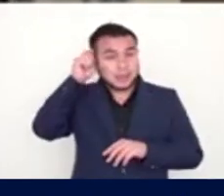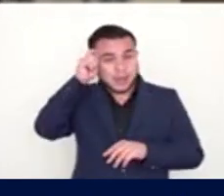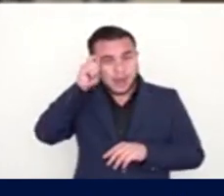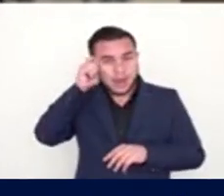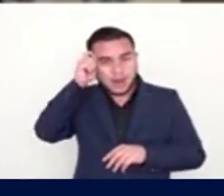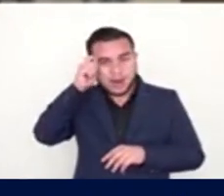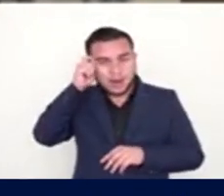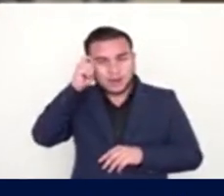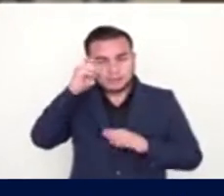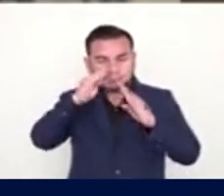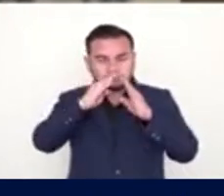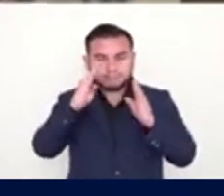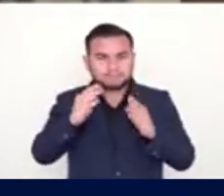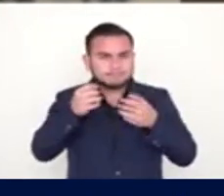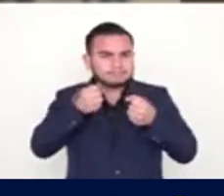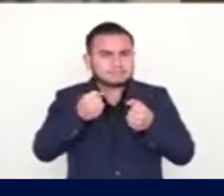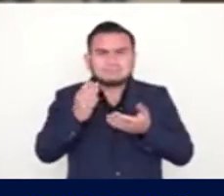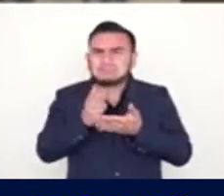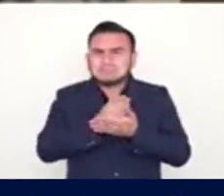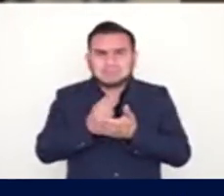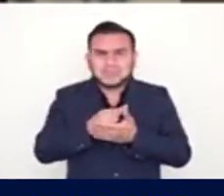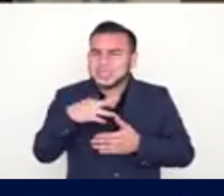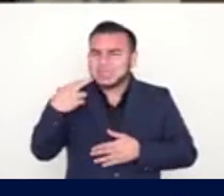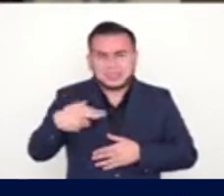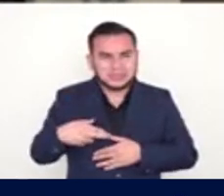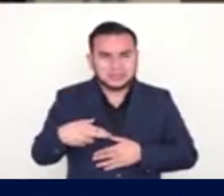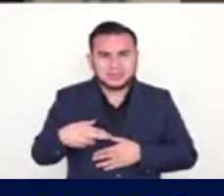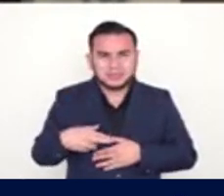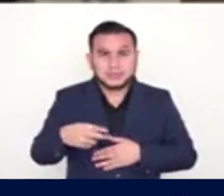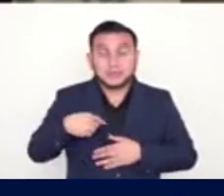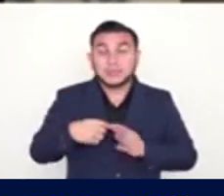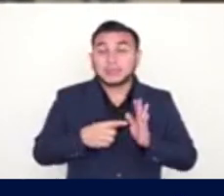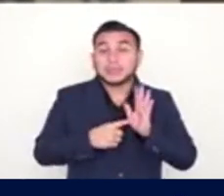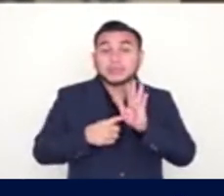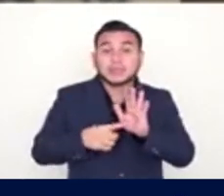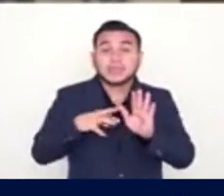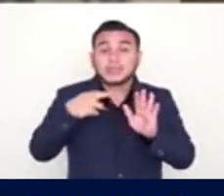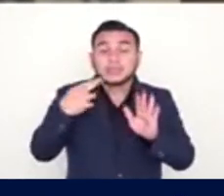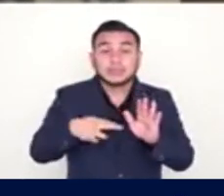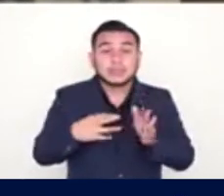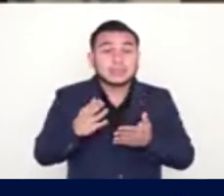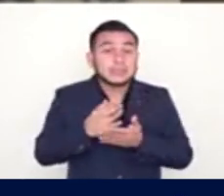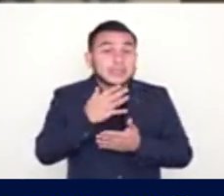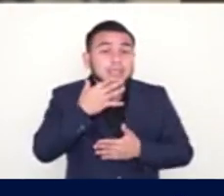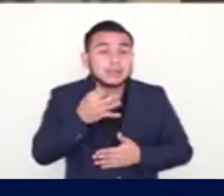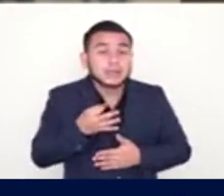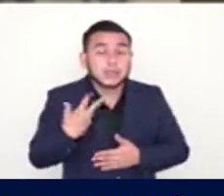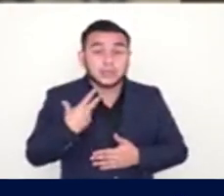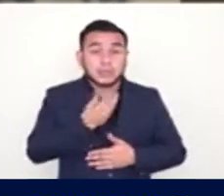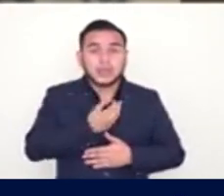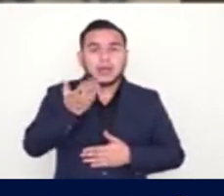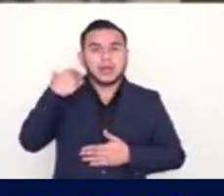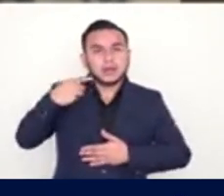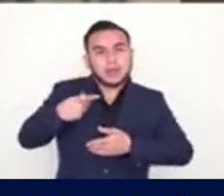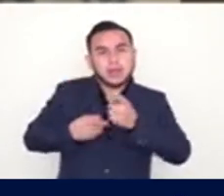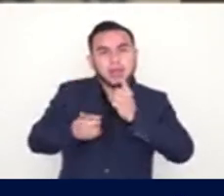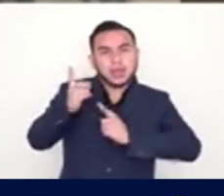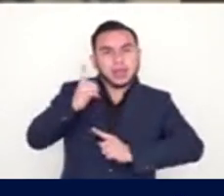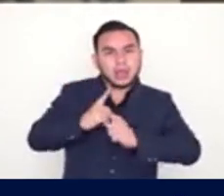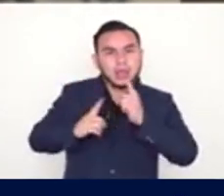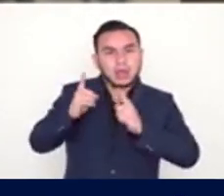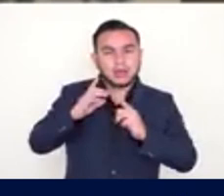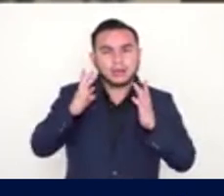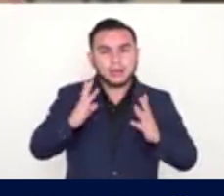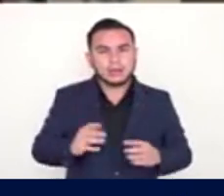las cárceles separadas, y no existían. Entonces, esto que sí es real, no sale en tus páginas. Ah, pero nosotros antes atacábamos